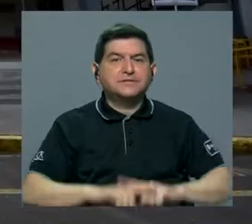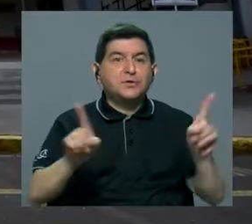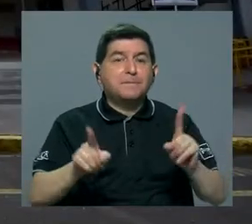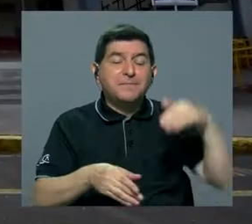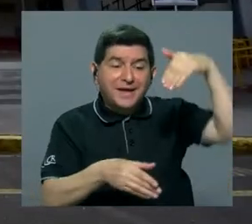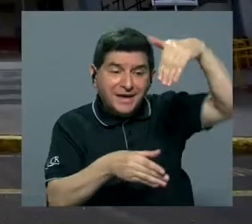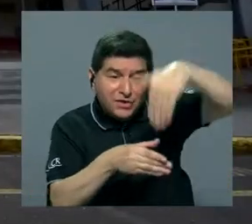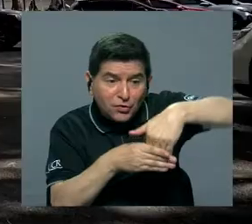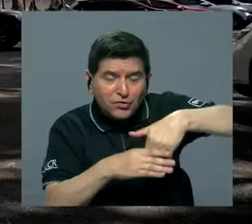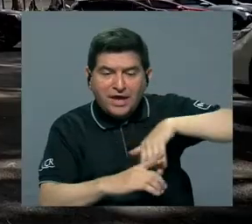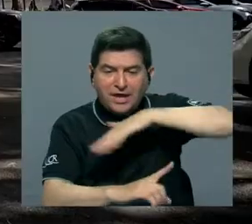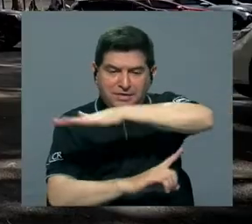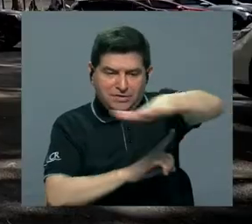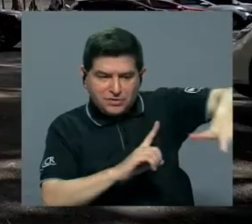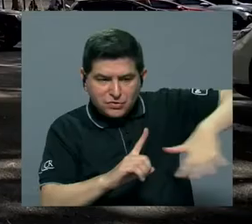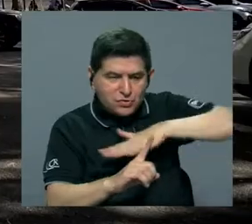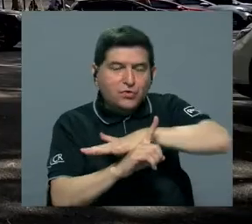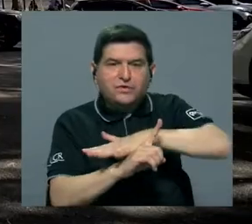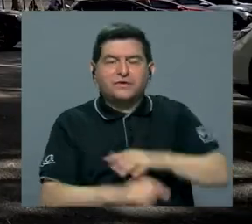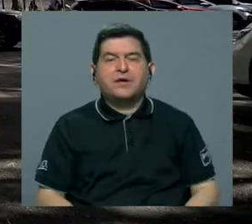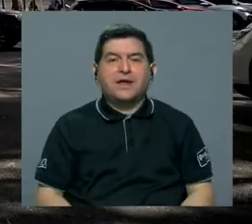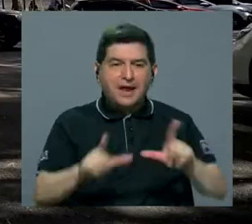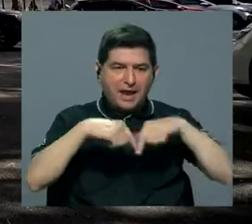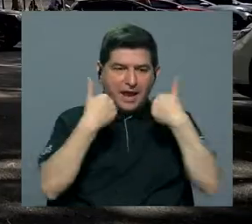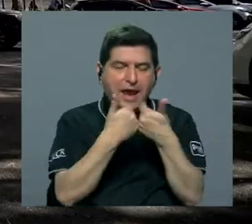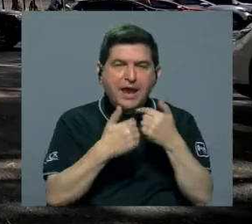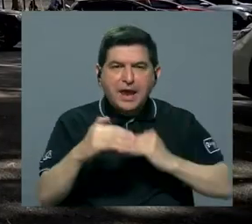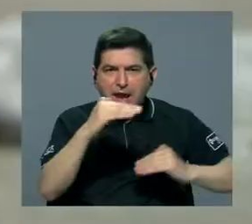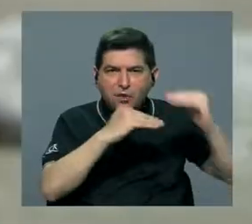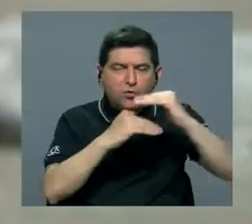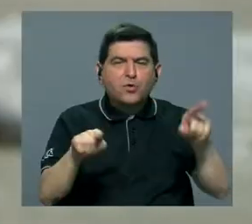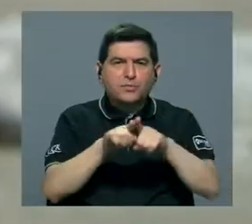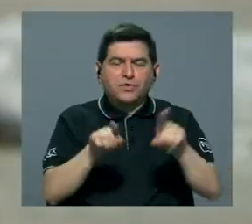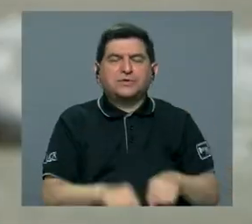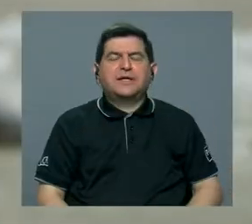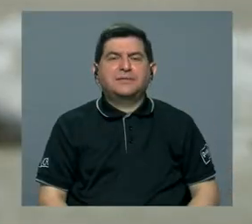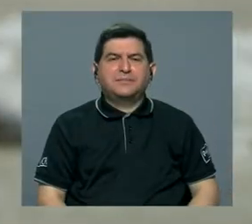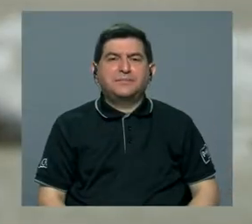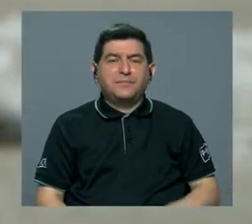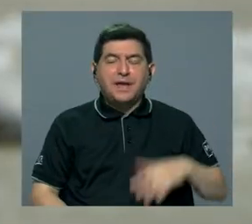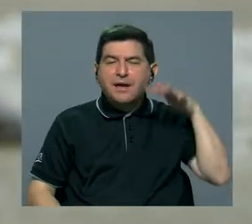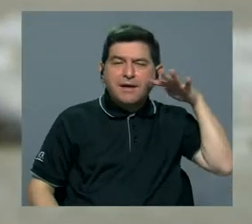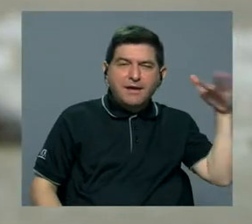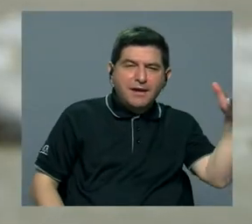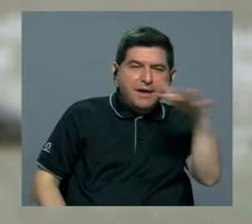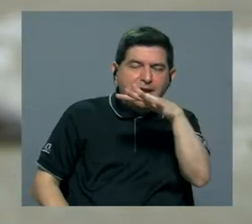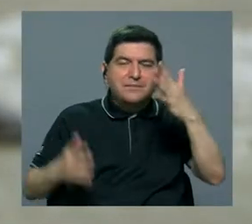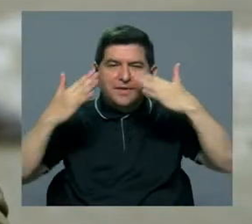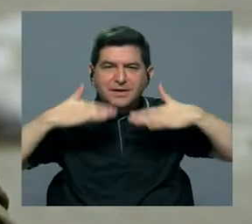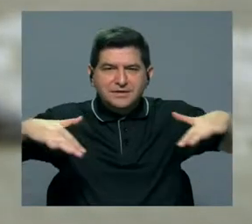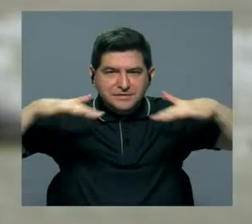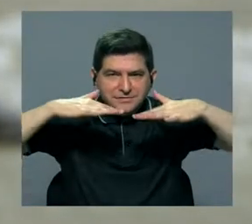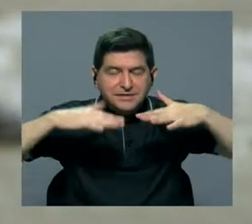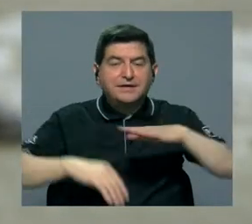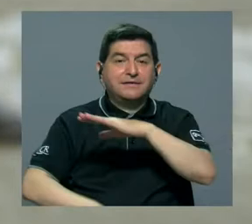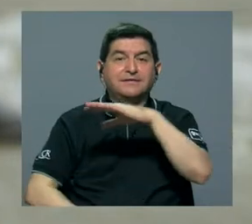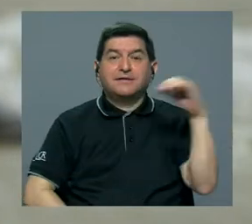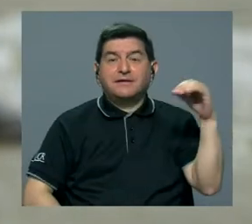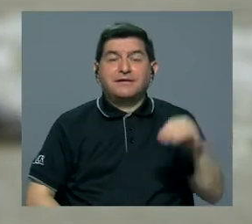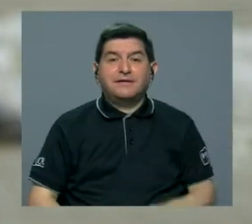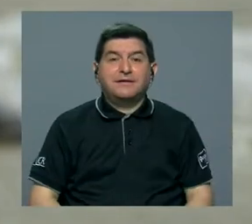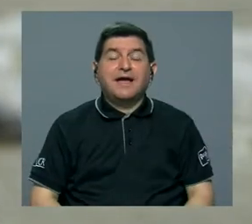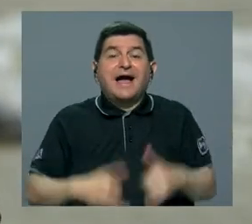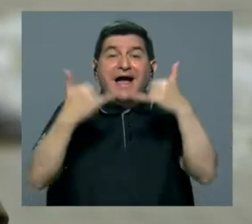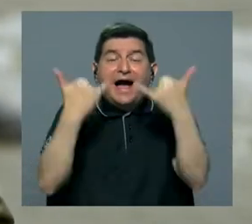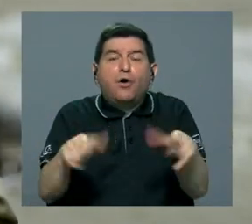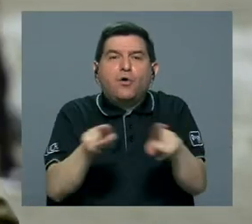en el entorno inmediato, ¿verdad? En el conjunto inmediato, en el entorno inmediato paisajístico, ecológico, pero es